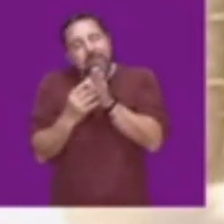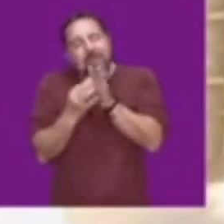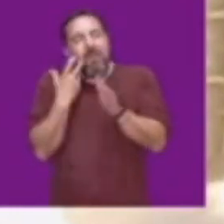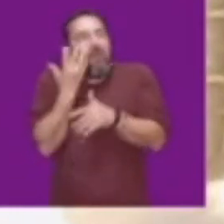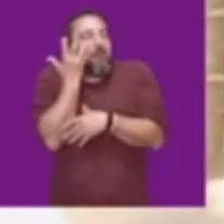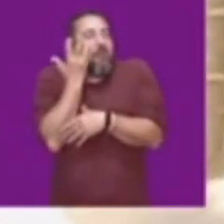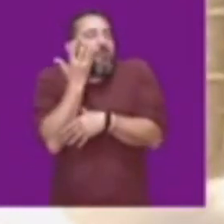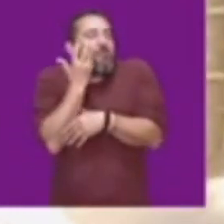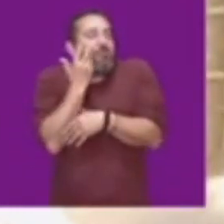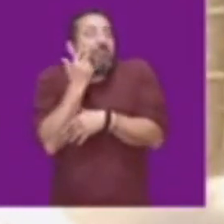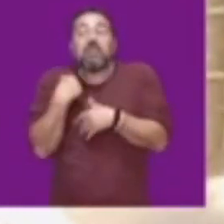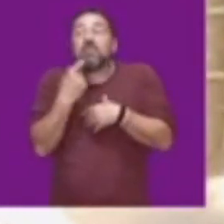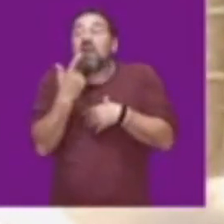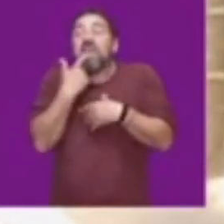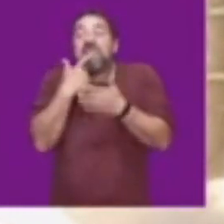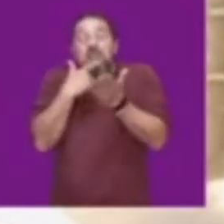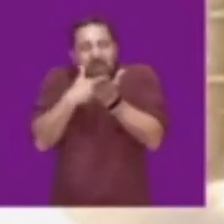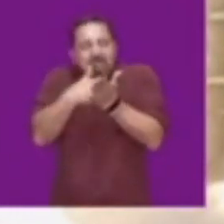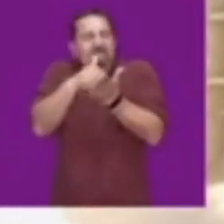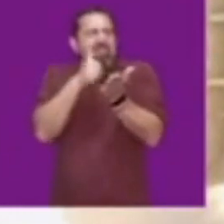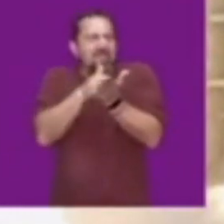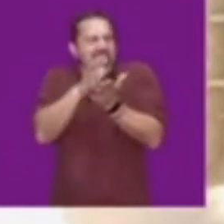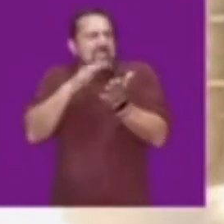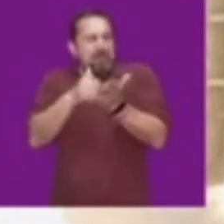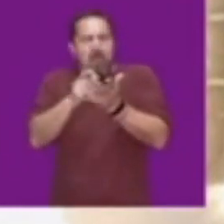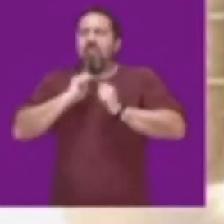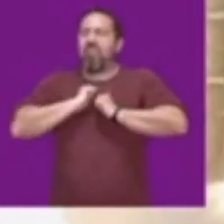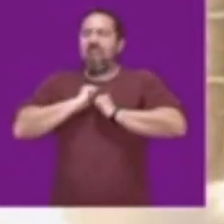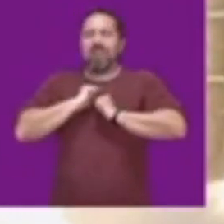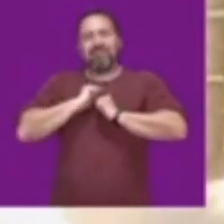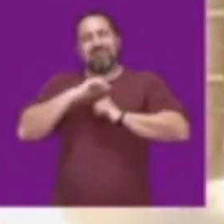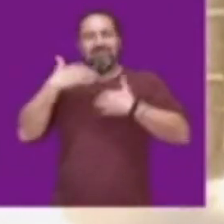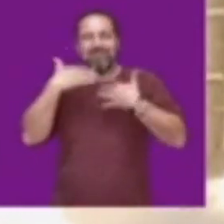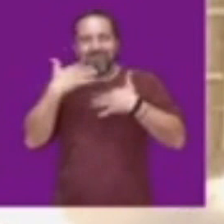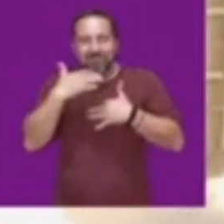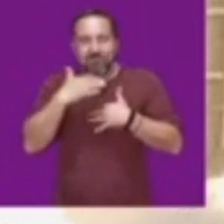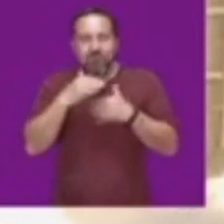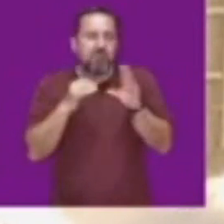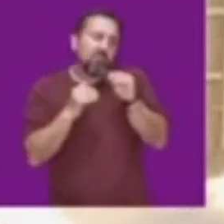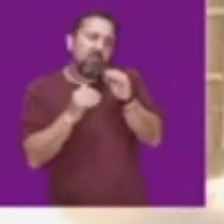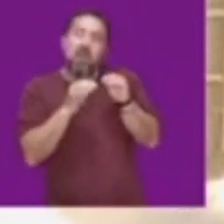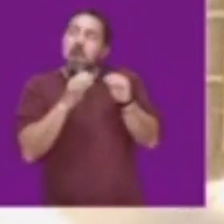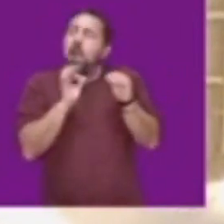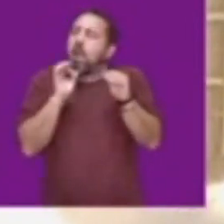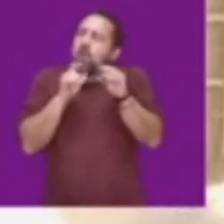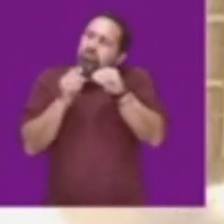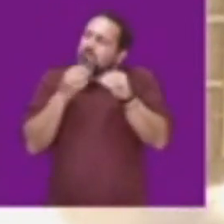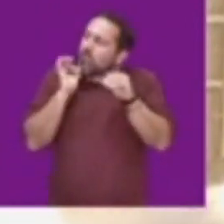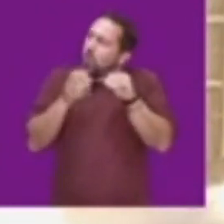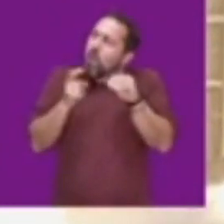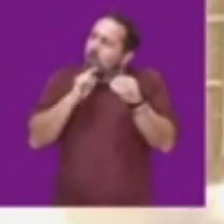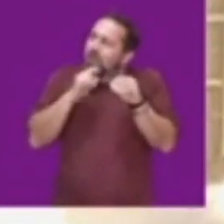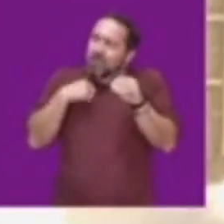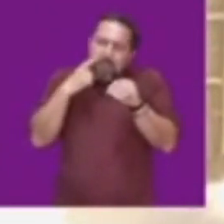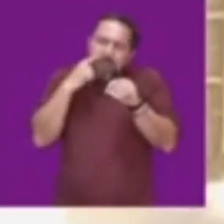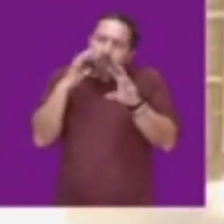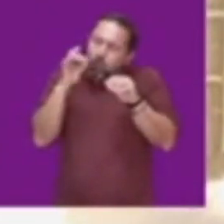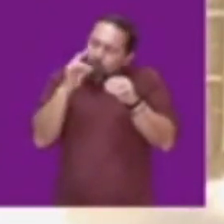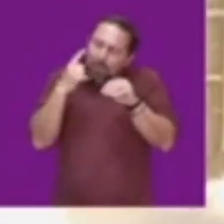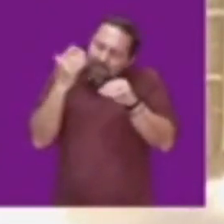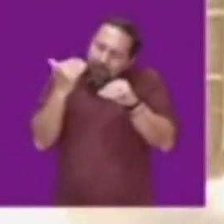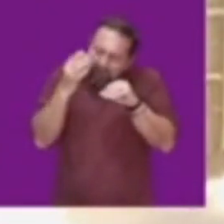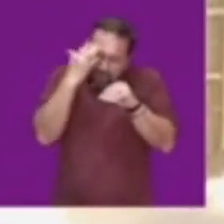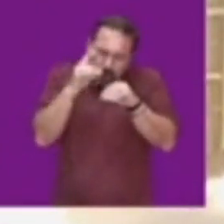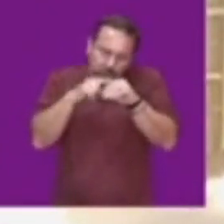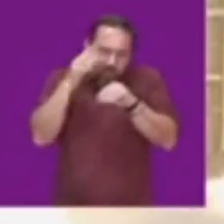los dedos y su lengua es tan graciosa, áspera y pequeñita que me hace reír mucho. Andas un poquito como yo. Mira, cariños, tócame.